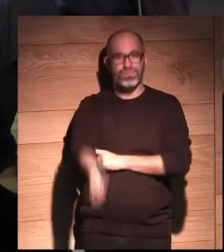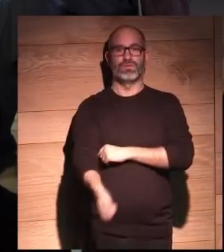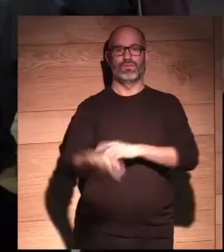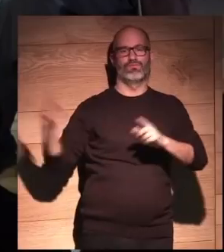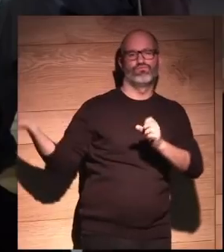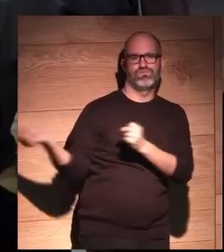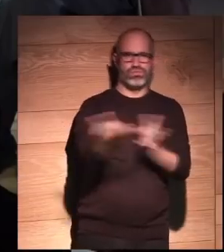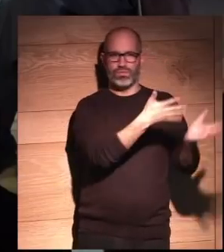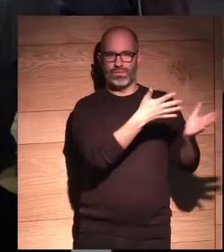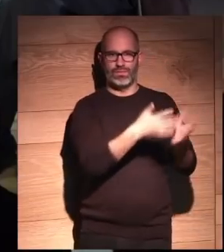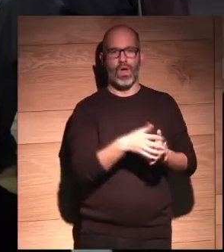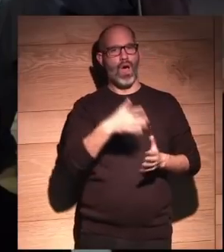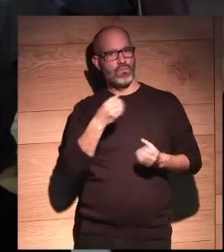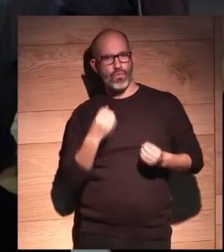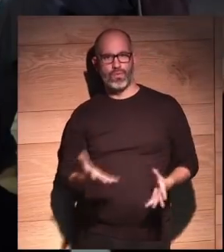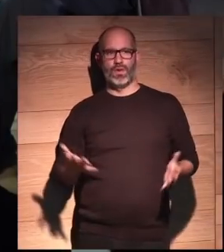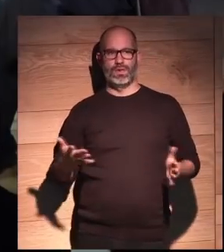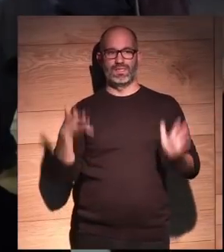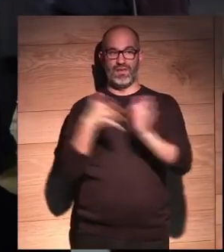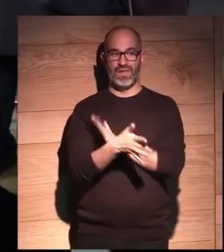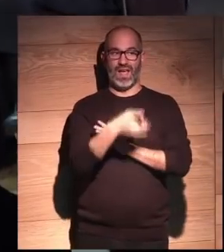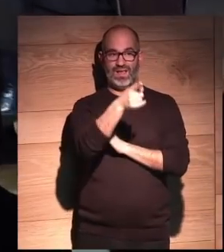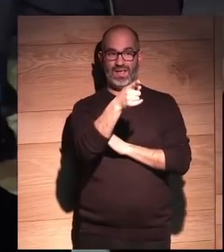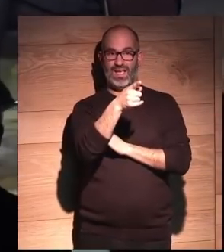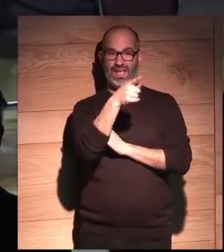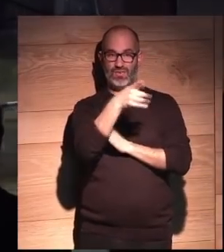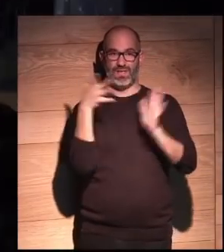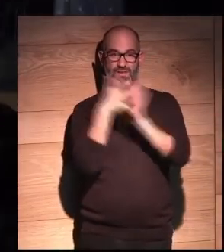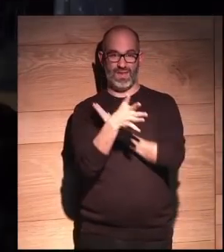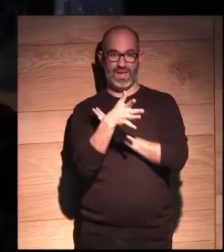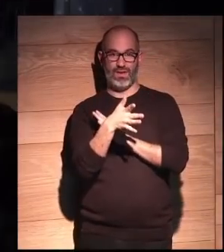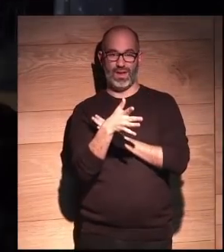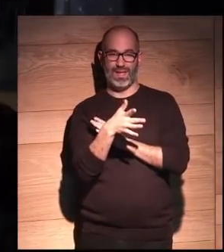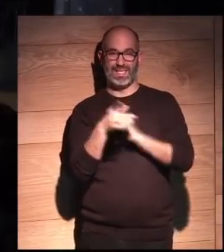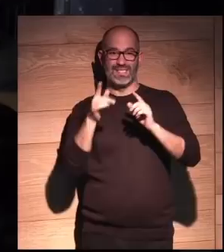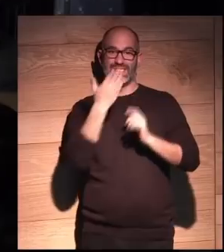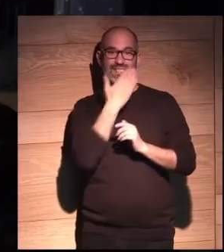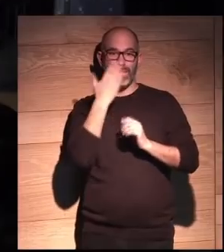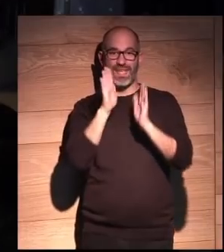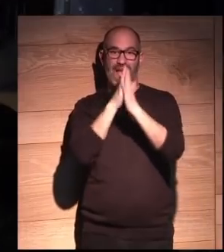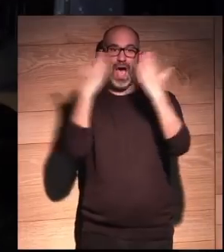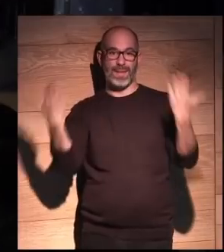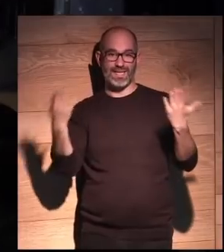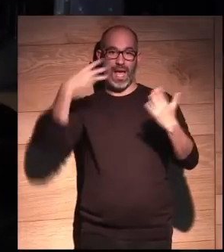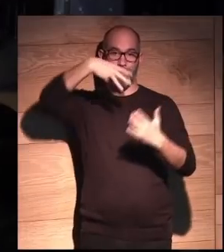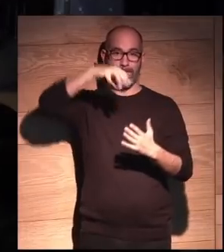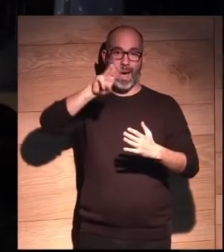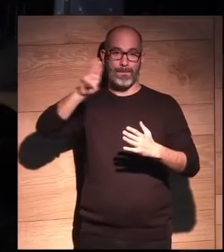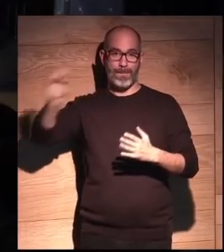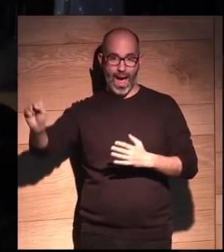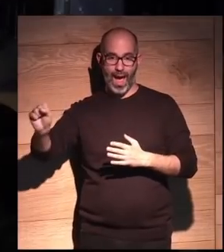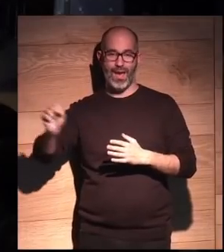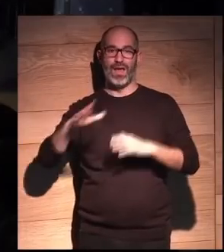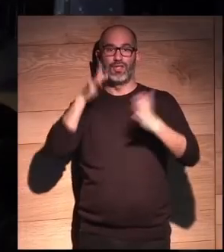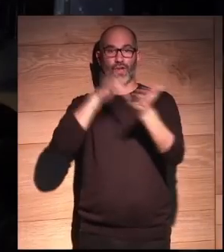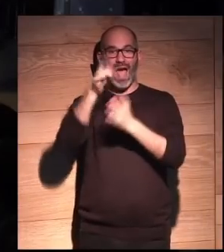dicen de la misma manera. Qué bueno. O sea, que sería, esto sería una... Eso sería una servilleta abierta, un mapa. Y por cierto, claro,